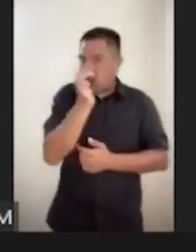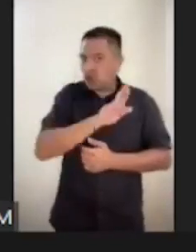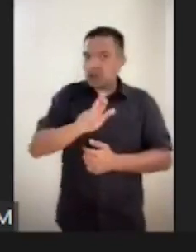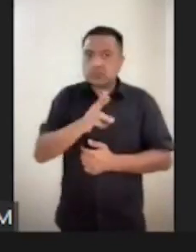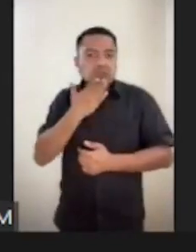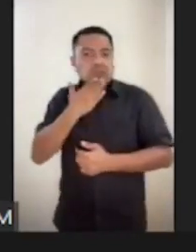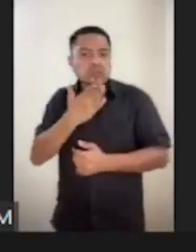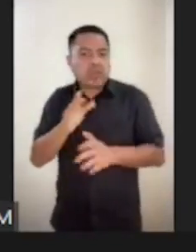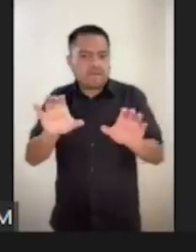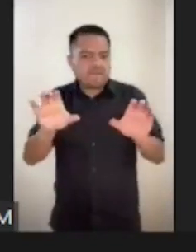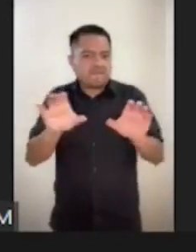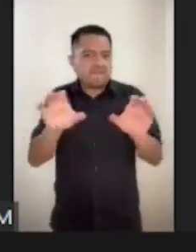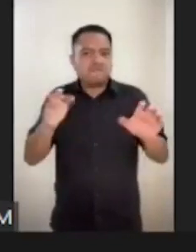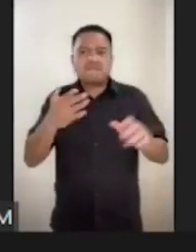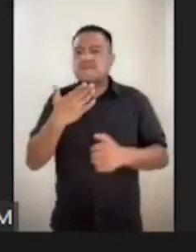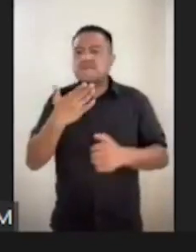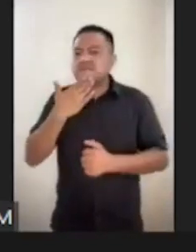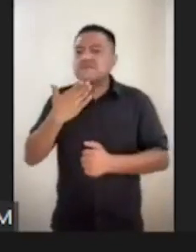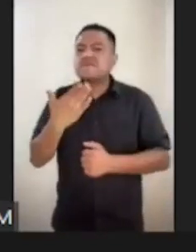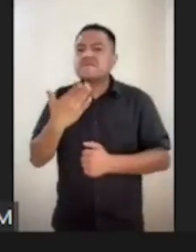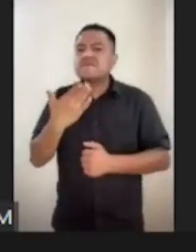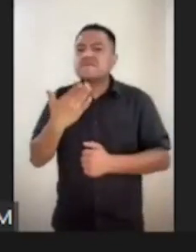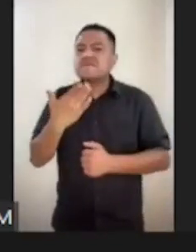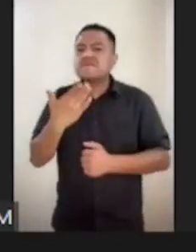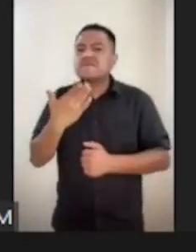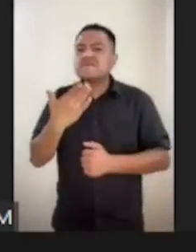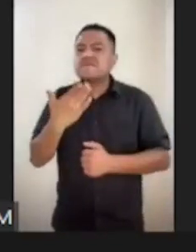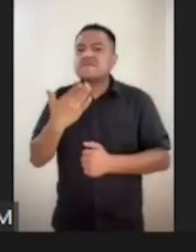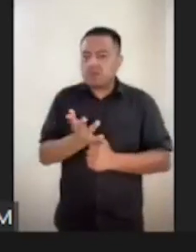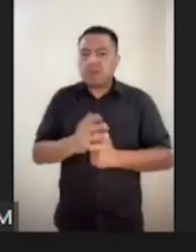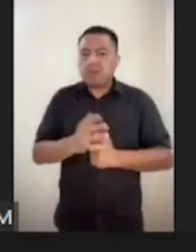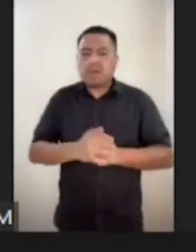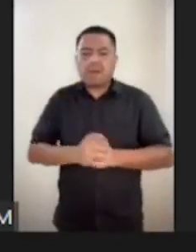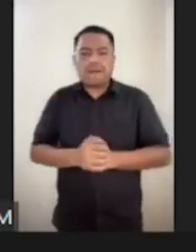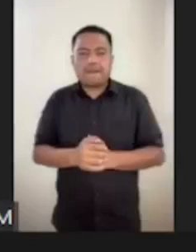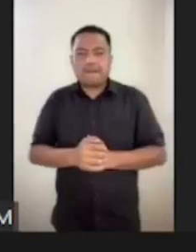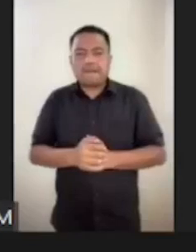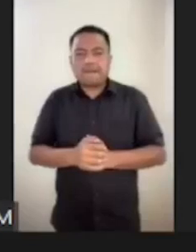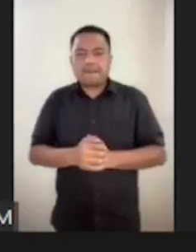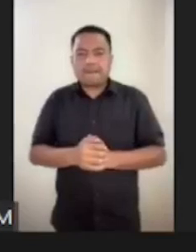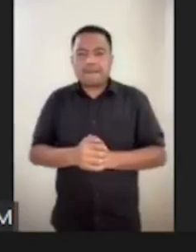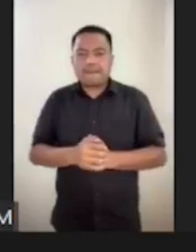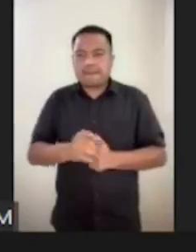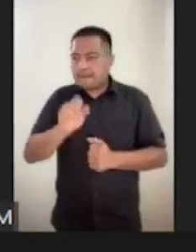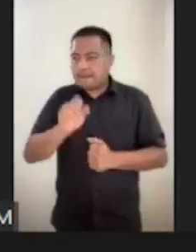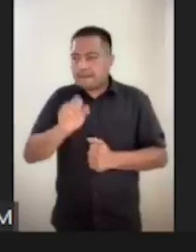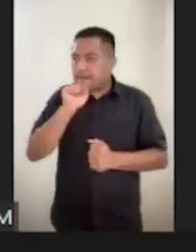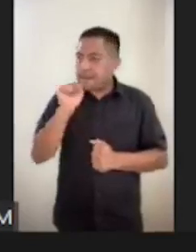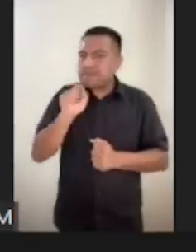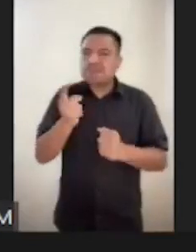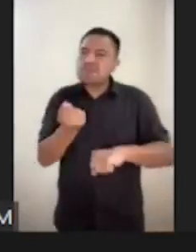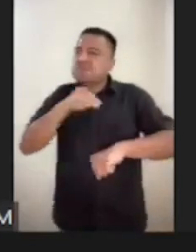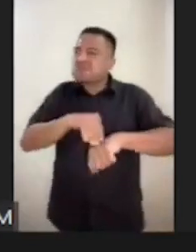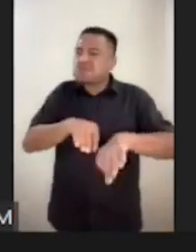se acredita. Sin embargo, a su vez es